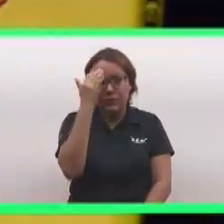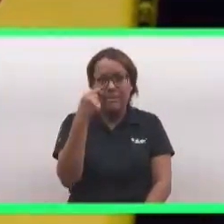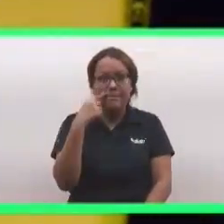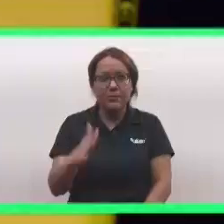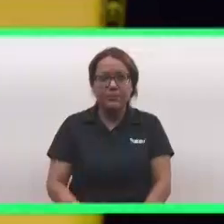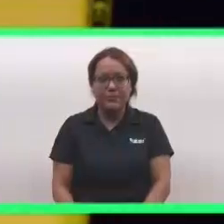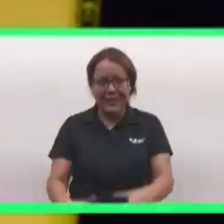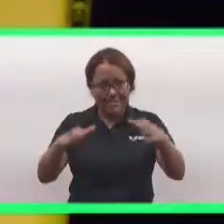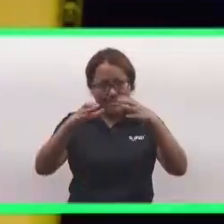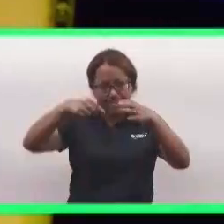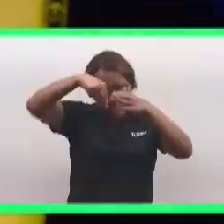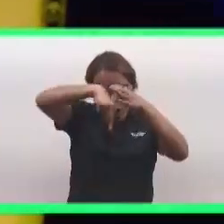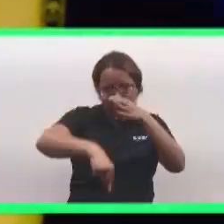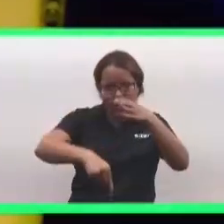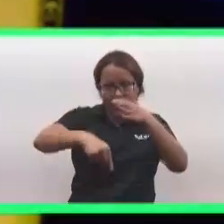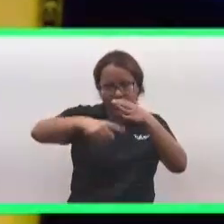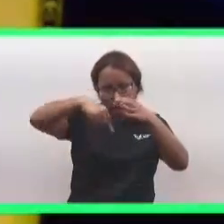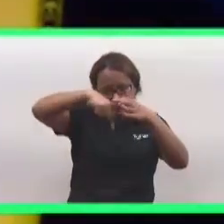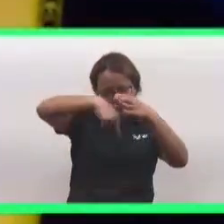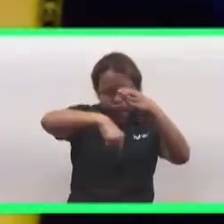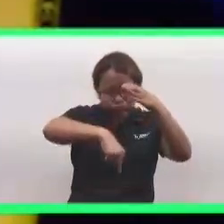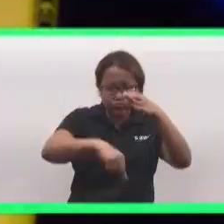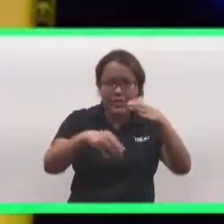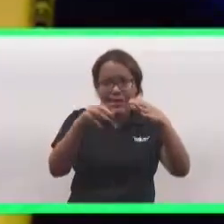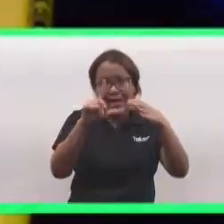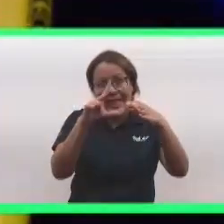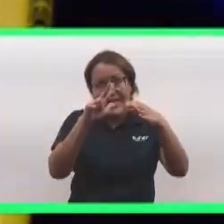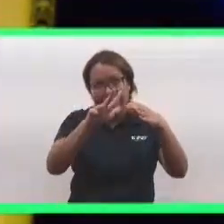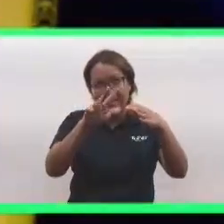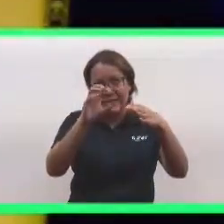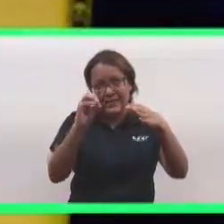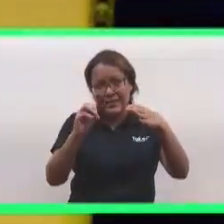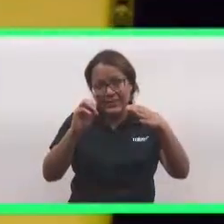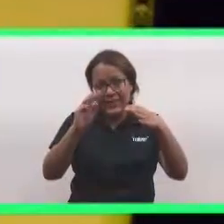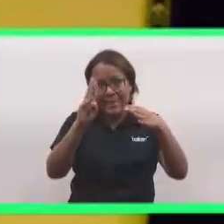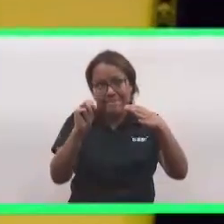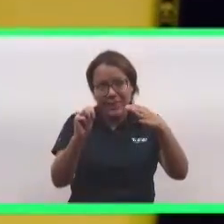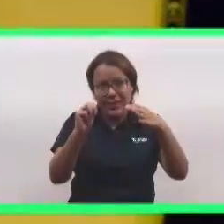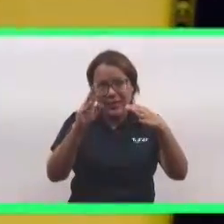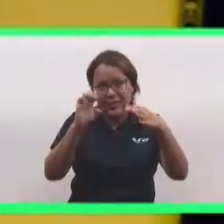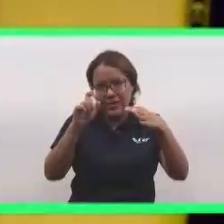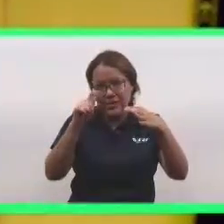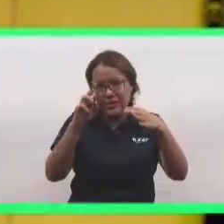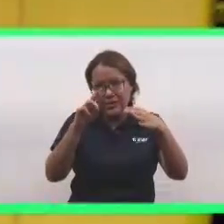perforo un pozo, usted necesita estar a 30 metros de la fosa séptica más cercana,